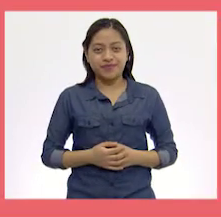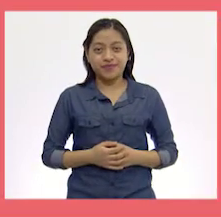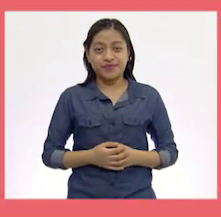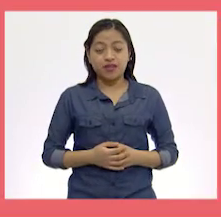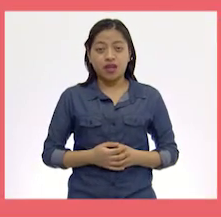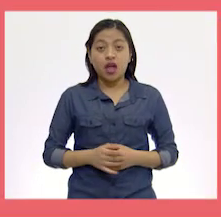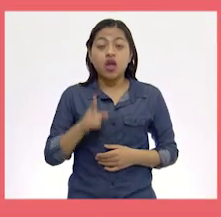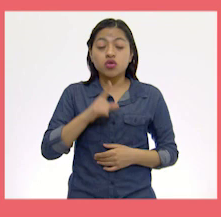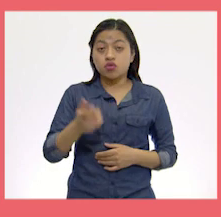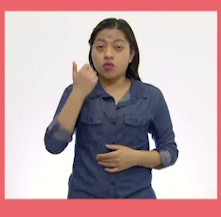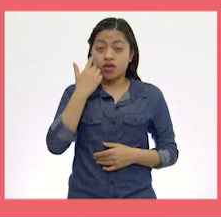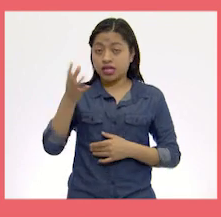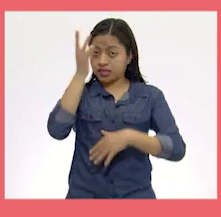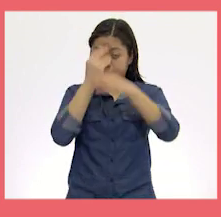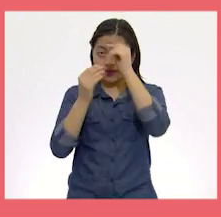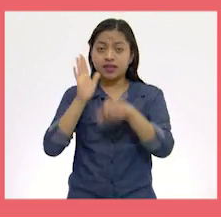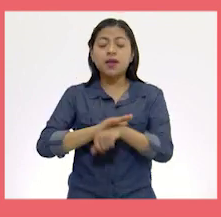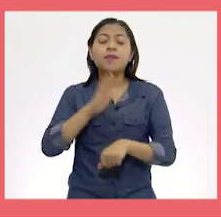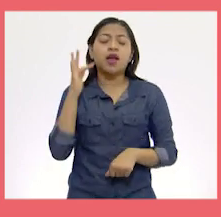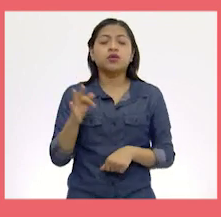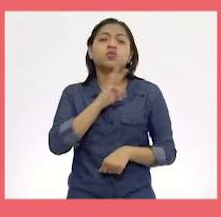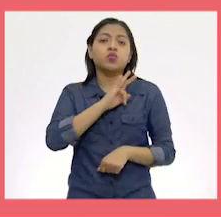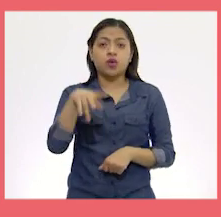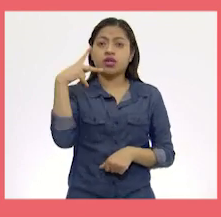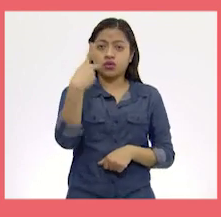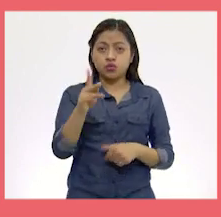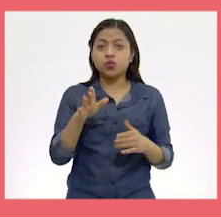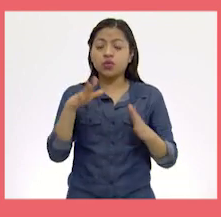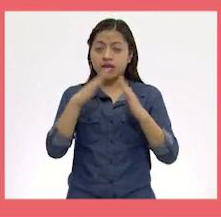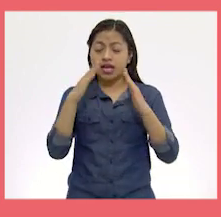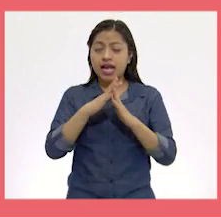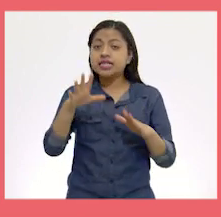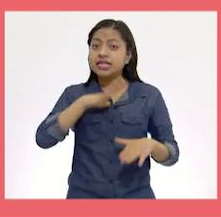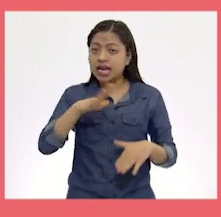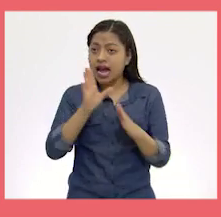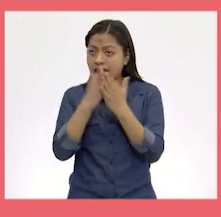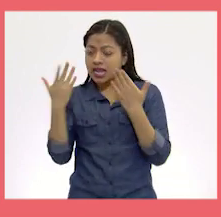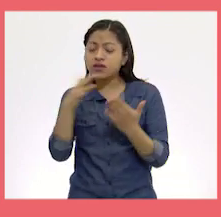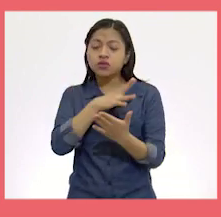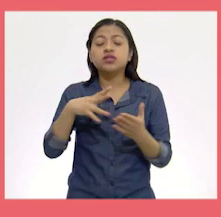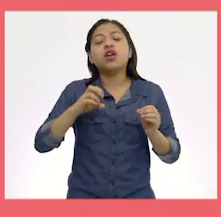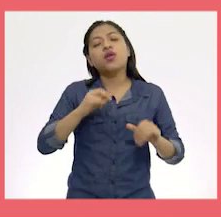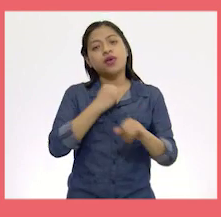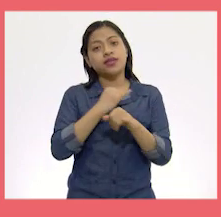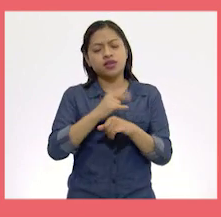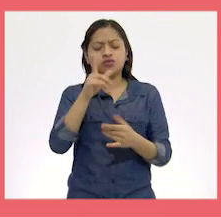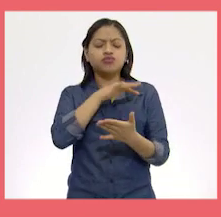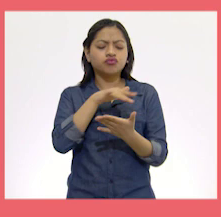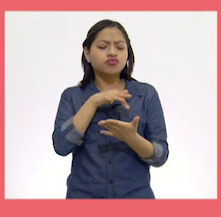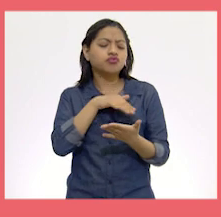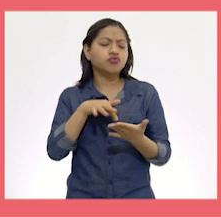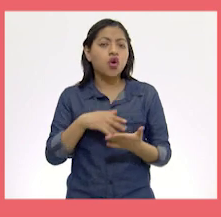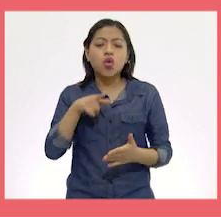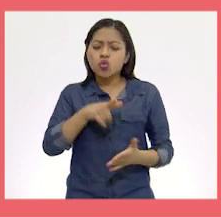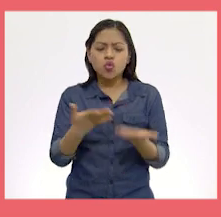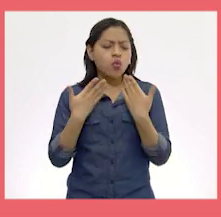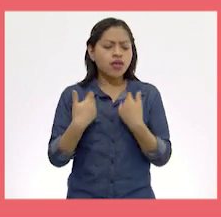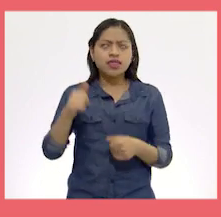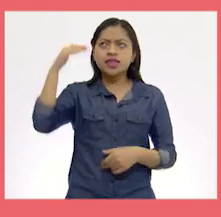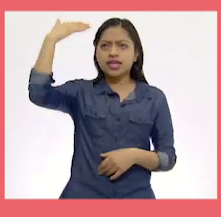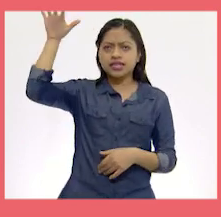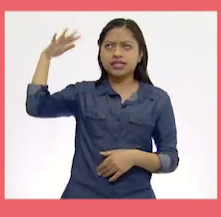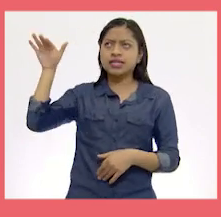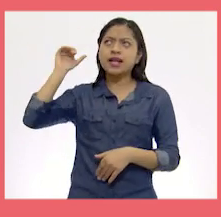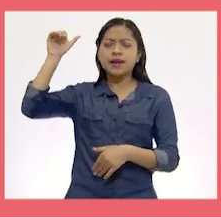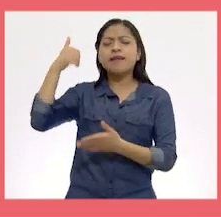Para conocer más del tema, puedes consultar algún libro en tu casa o en internet. Lee con paciencia y pide ayuda a un adulto si algo no entiendes